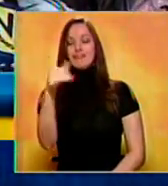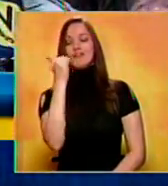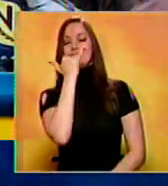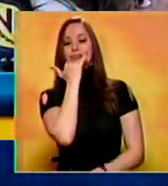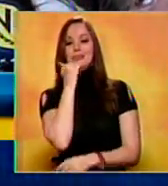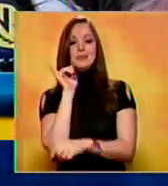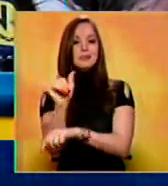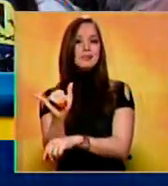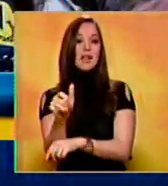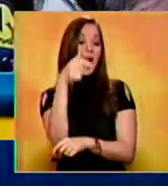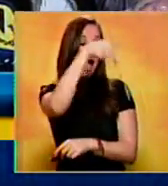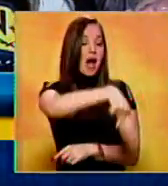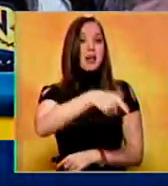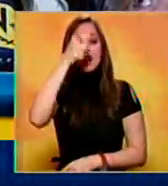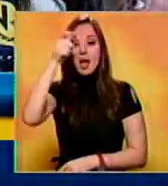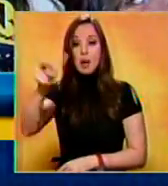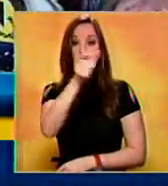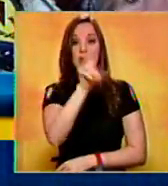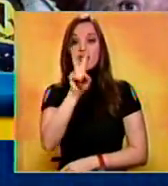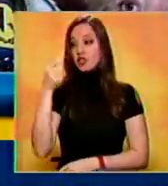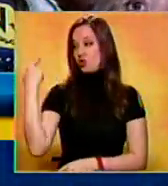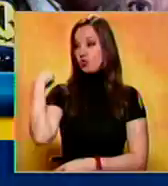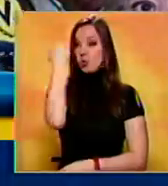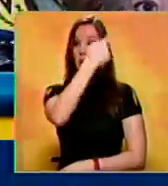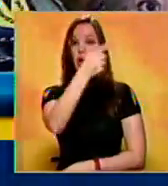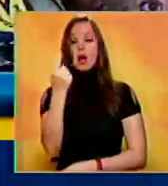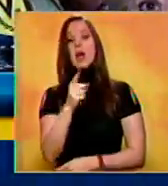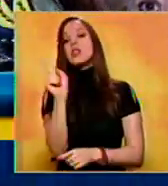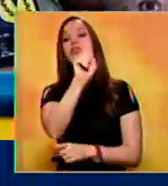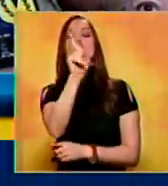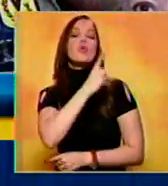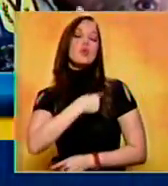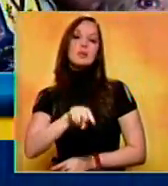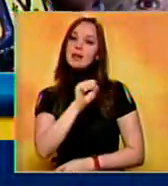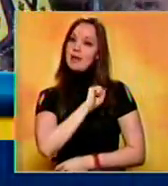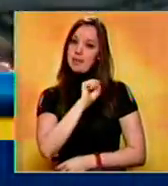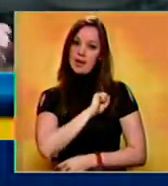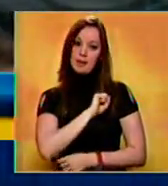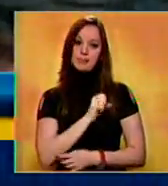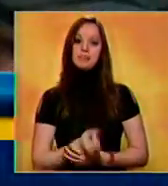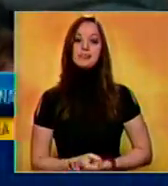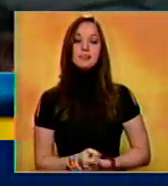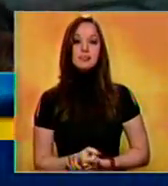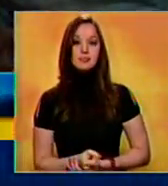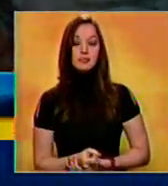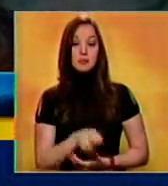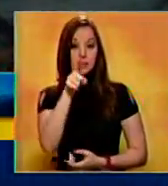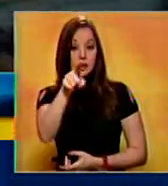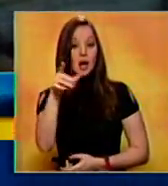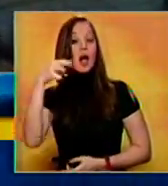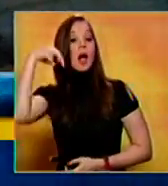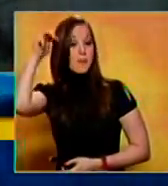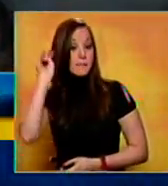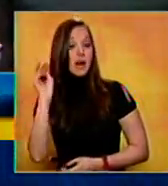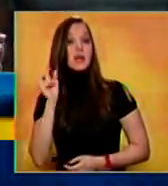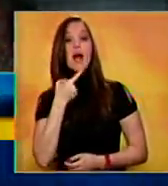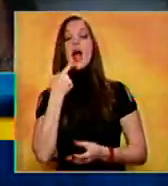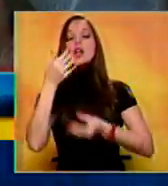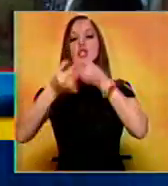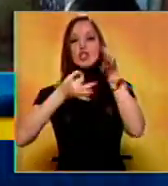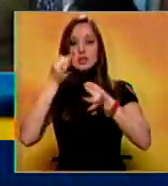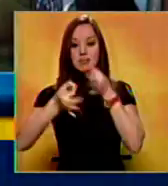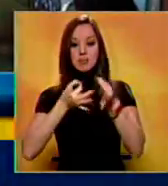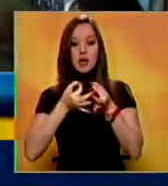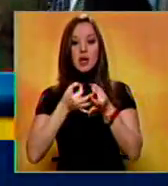Aquí está el pueblo de Venezuela que no tiene miedo y que vamos a luchar hasta el final. Estas declaraciones las ofreció Machado durante